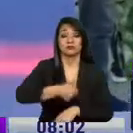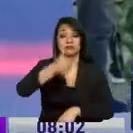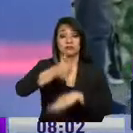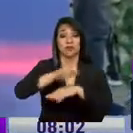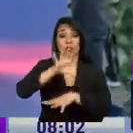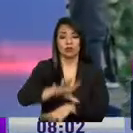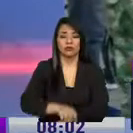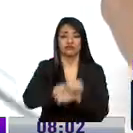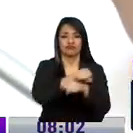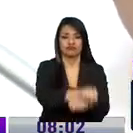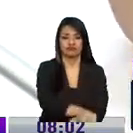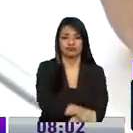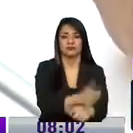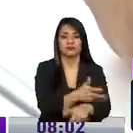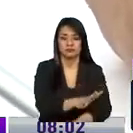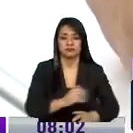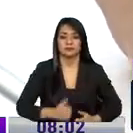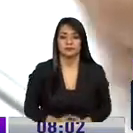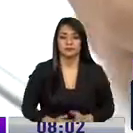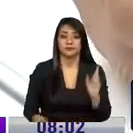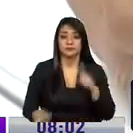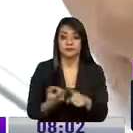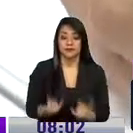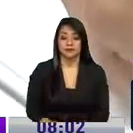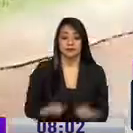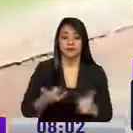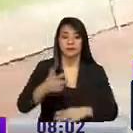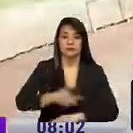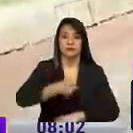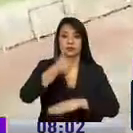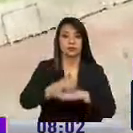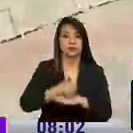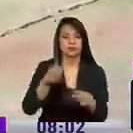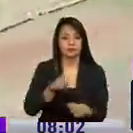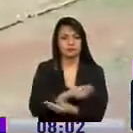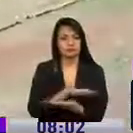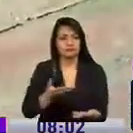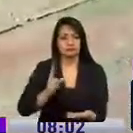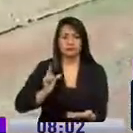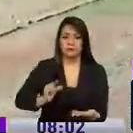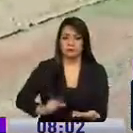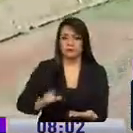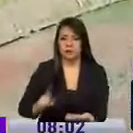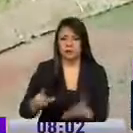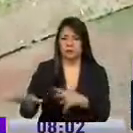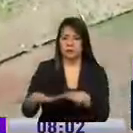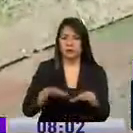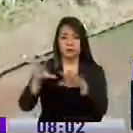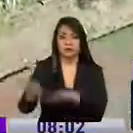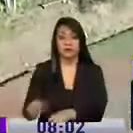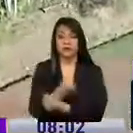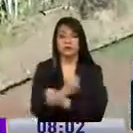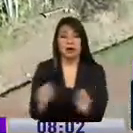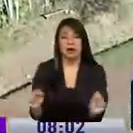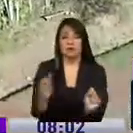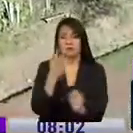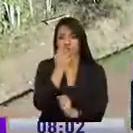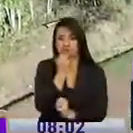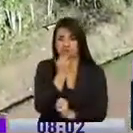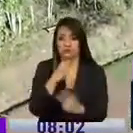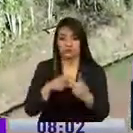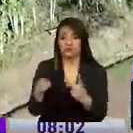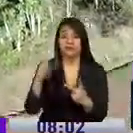autoridades ecuatorianas. Hasta el momento, las autoridades no han dado mayor información sobre la operación de rescate, ni tampoco sobre